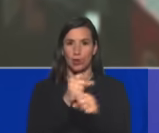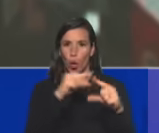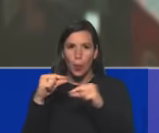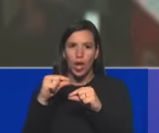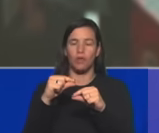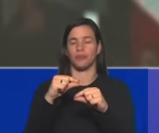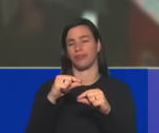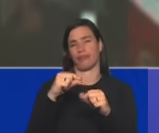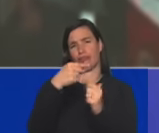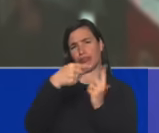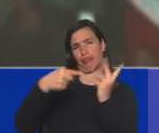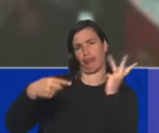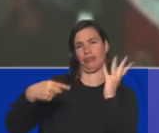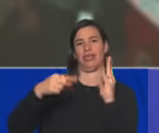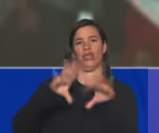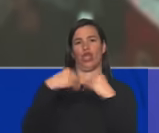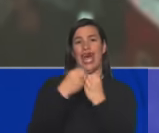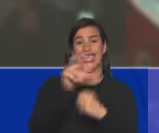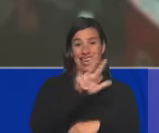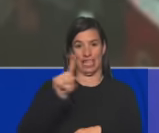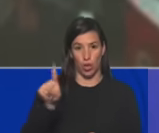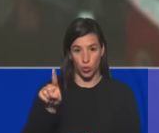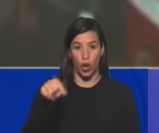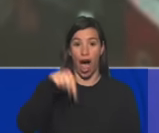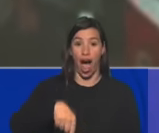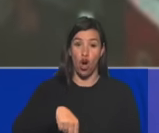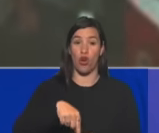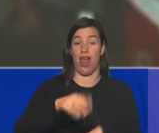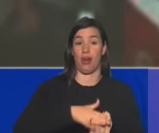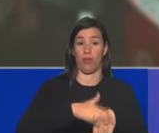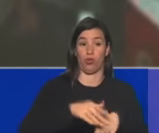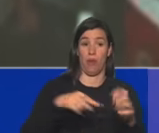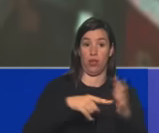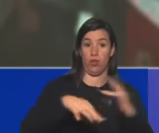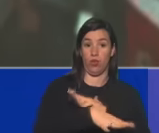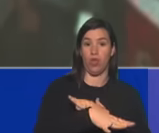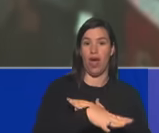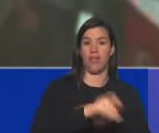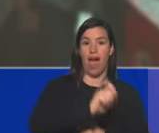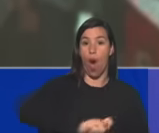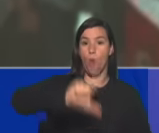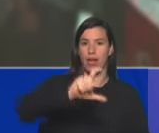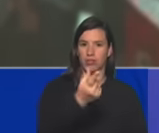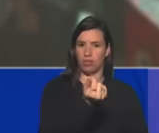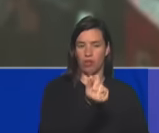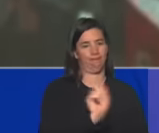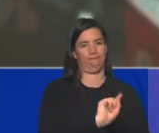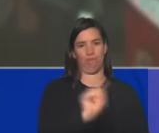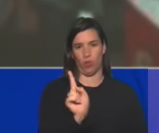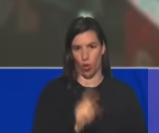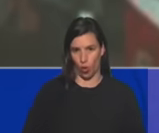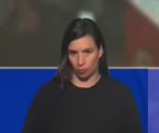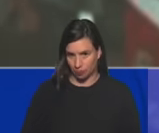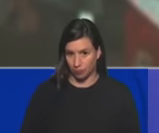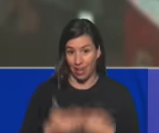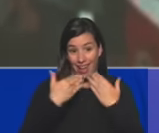ahora pasan a la potestad del gobierno de la Ciudad Autónoma de Buenos Aires no tengan incremento en la tarifa. Esto es muy importante porque